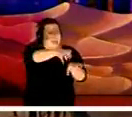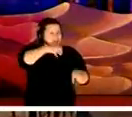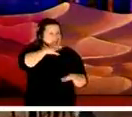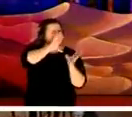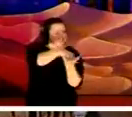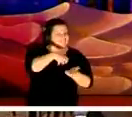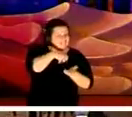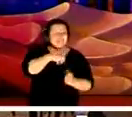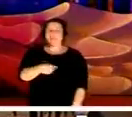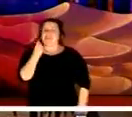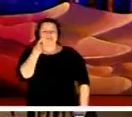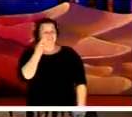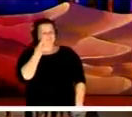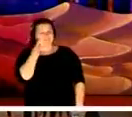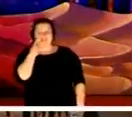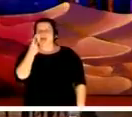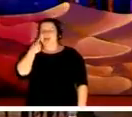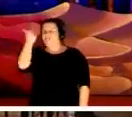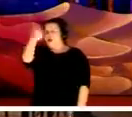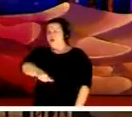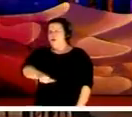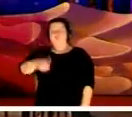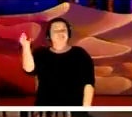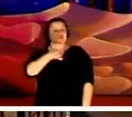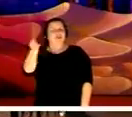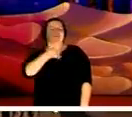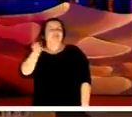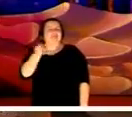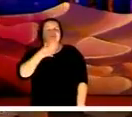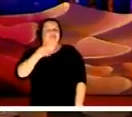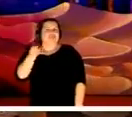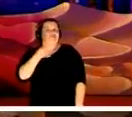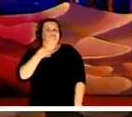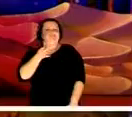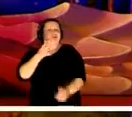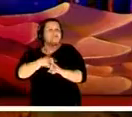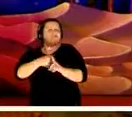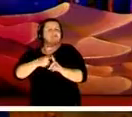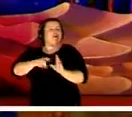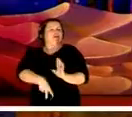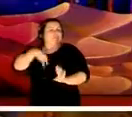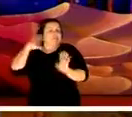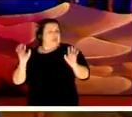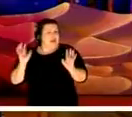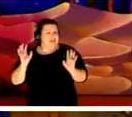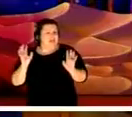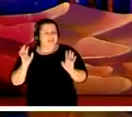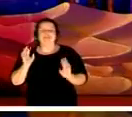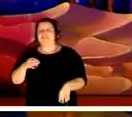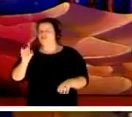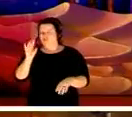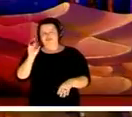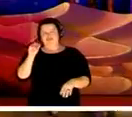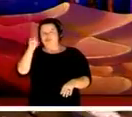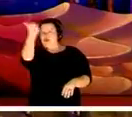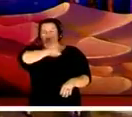ella! Vamos a ver, un hombre ya tiene que servir para todo, tanto para un roto como para un descosido. Claro, mi niña, los hombres son como los microondas.